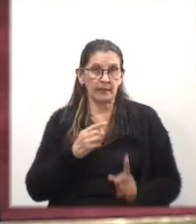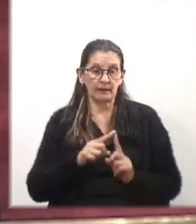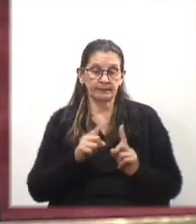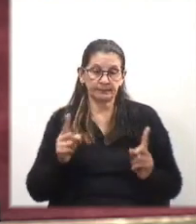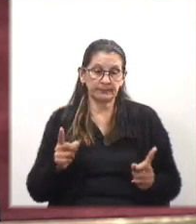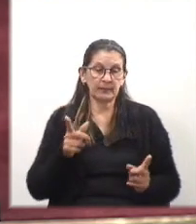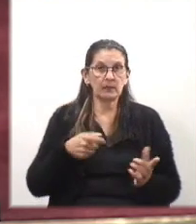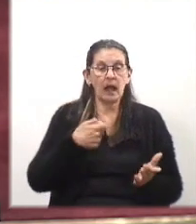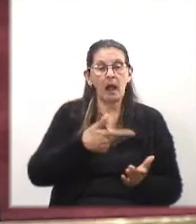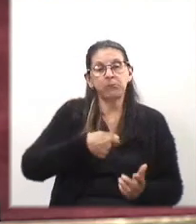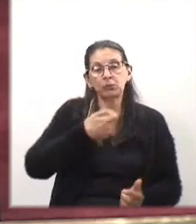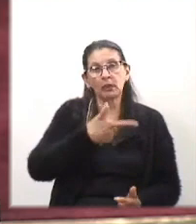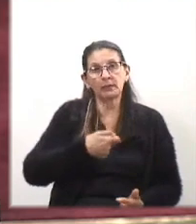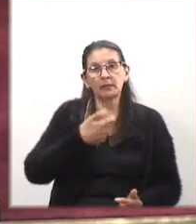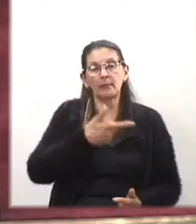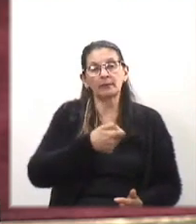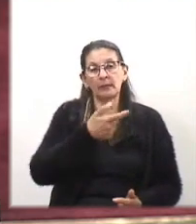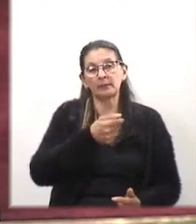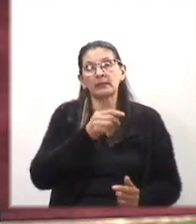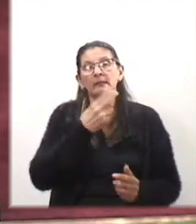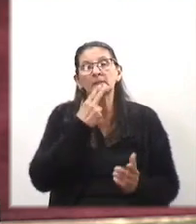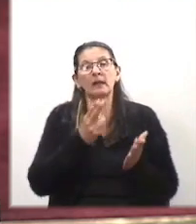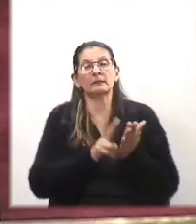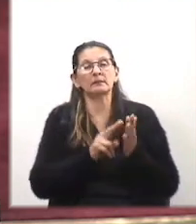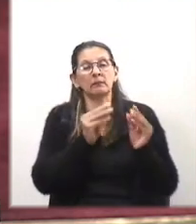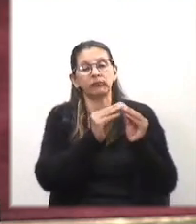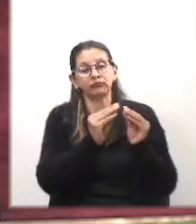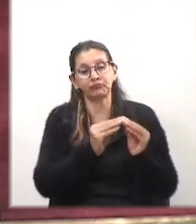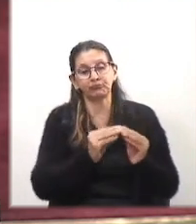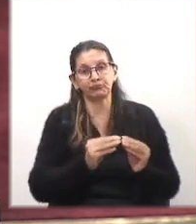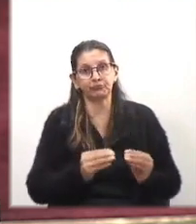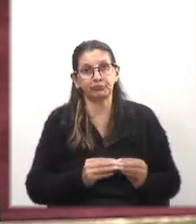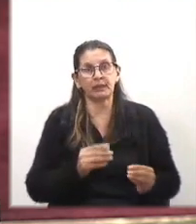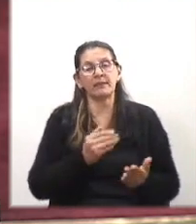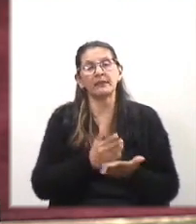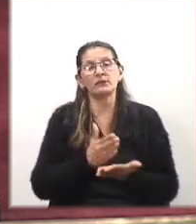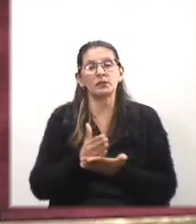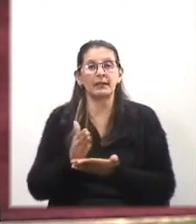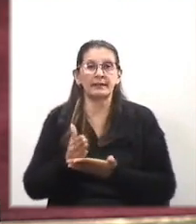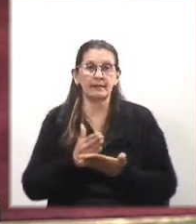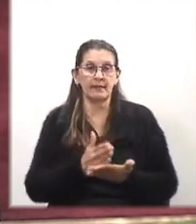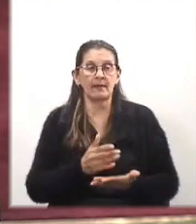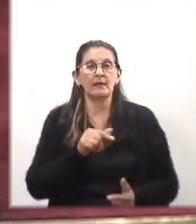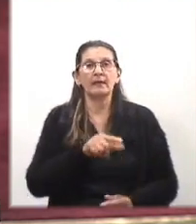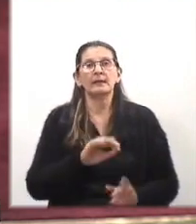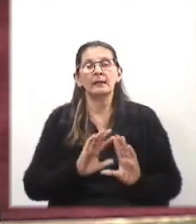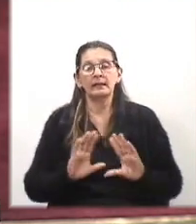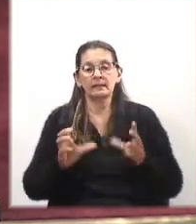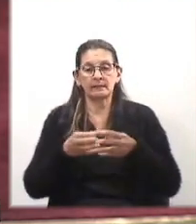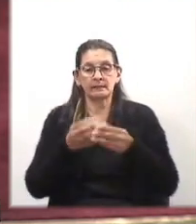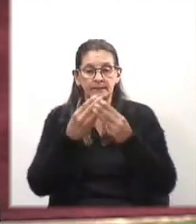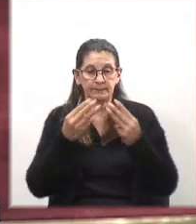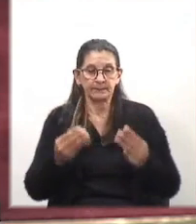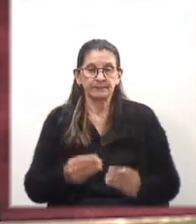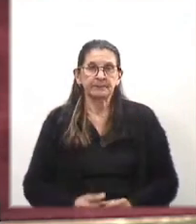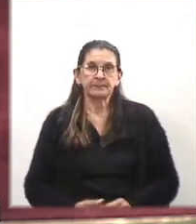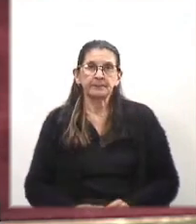sus aportes y soportaron una carga tributaria que beneficia al sistema de solidaridad